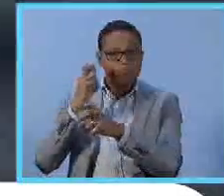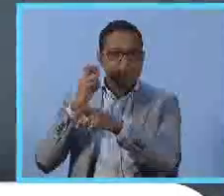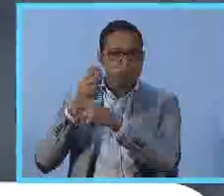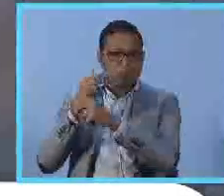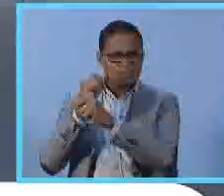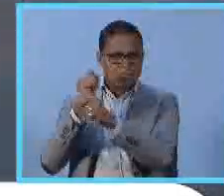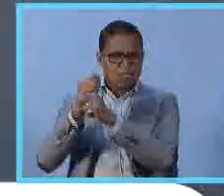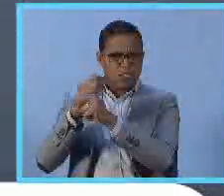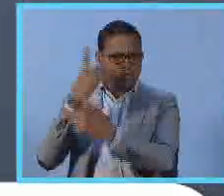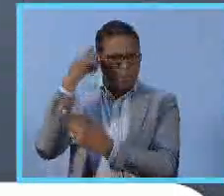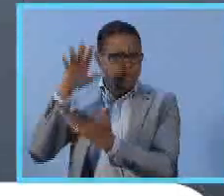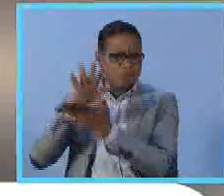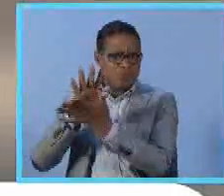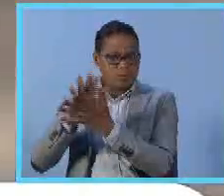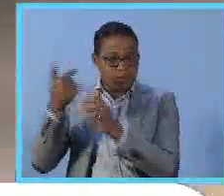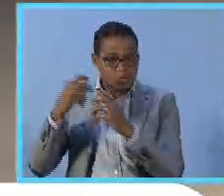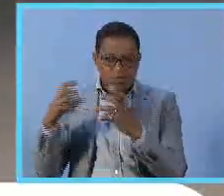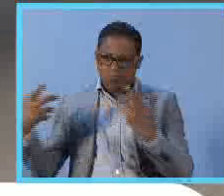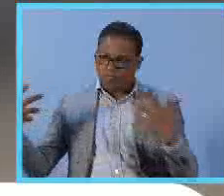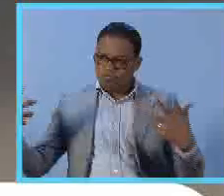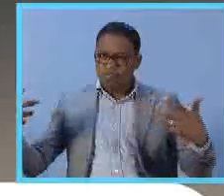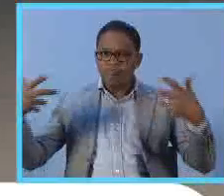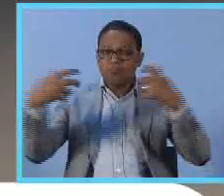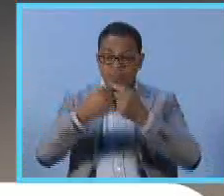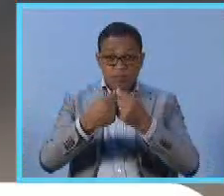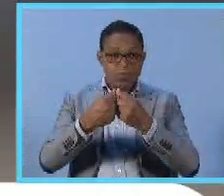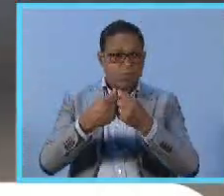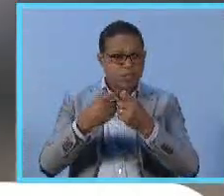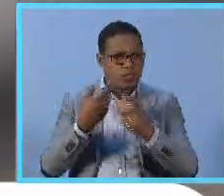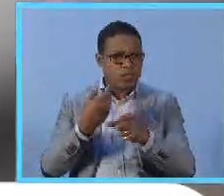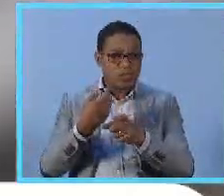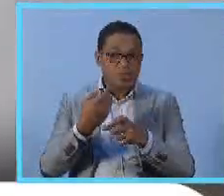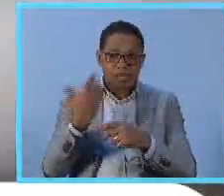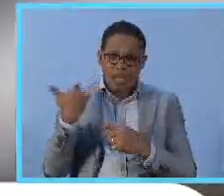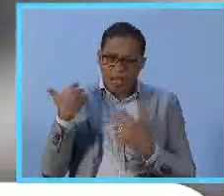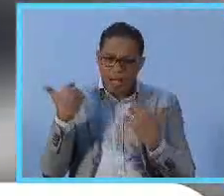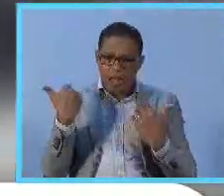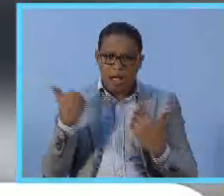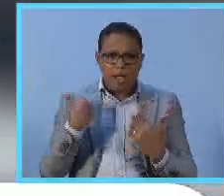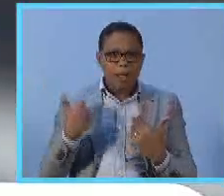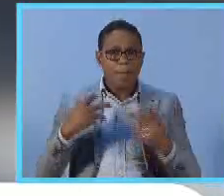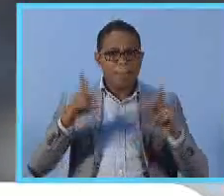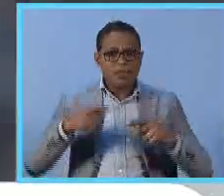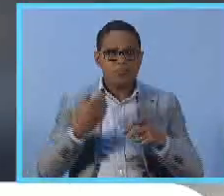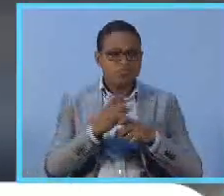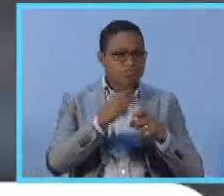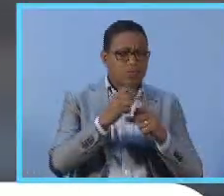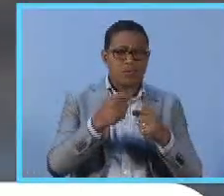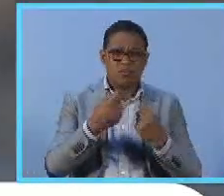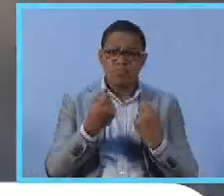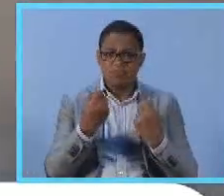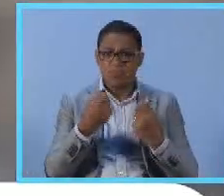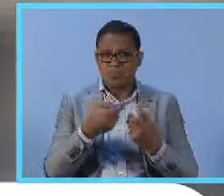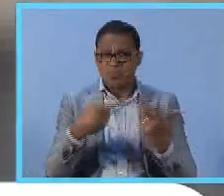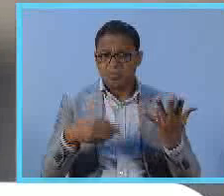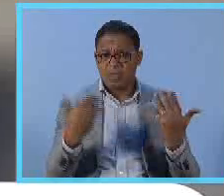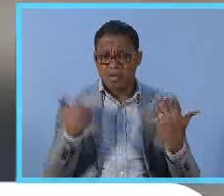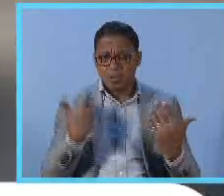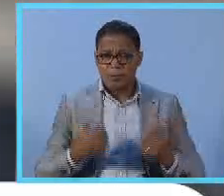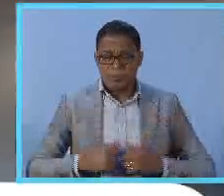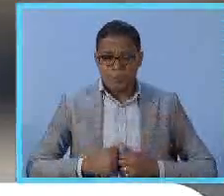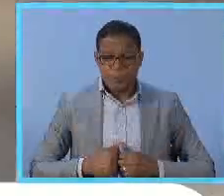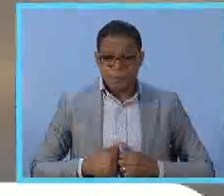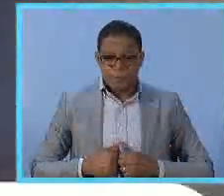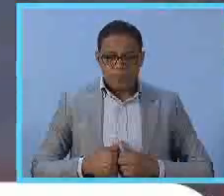estudiante muerto y varios heridos que llegaron pues a los distintos hospitales allá de la zona, tanto al Leopoldo Martínez